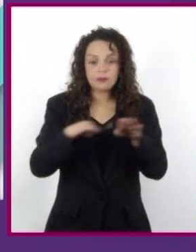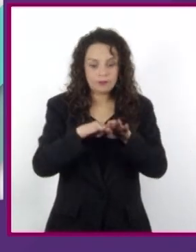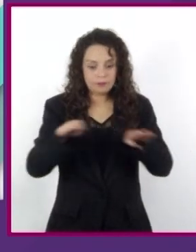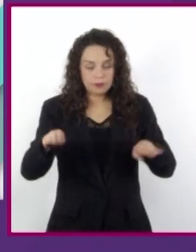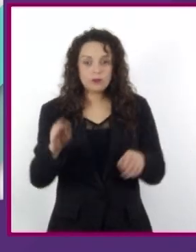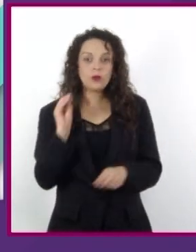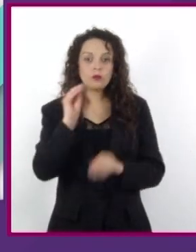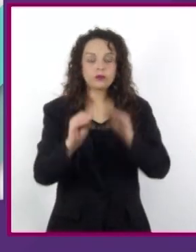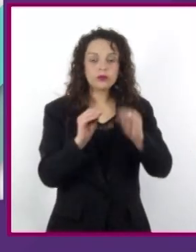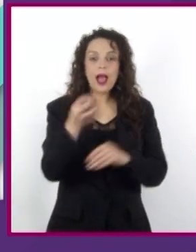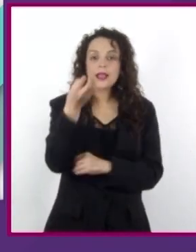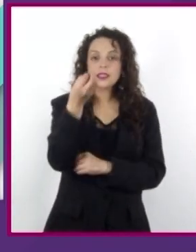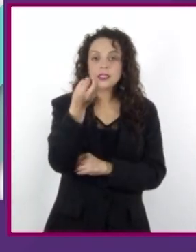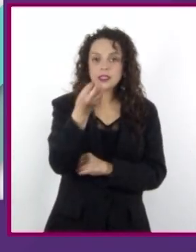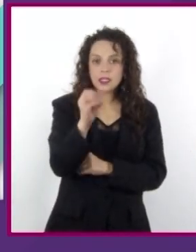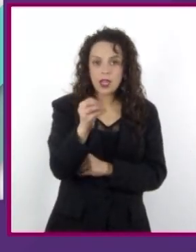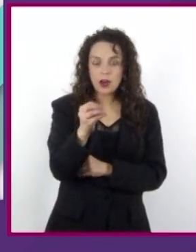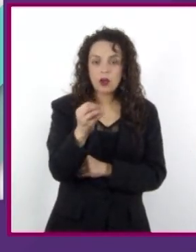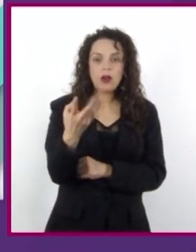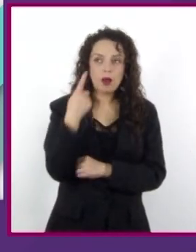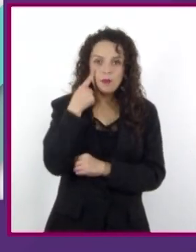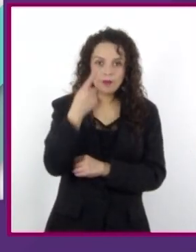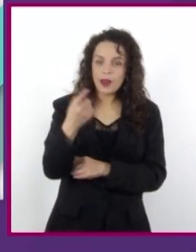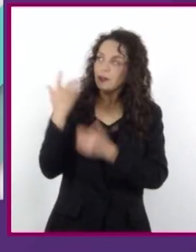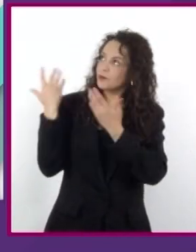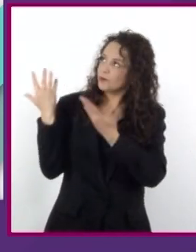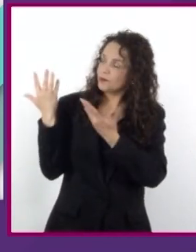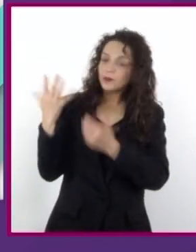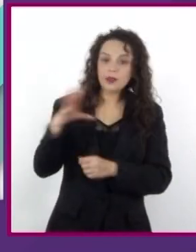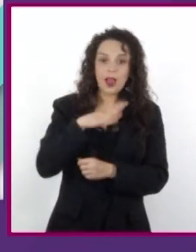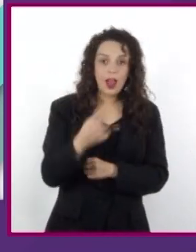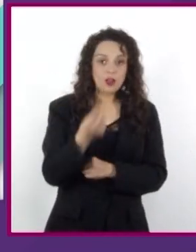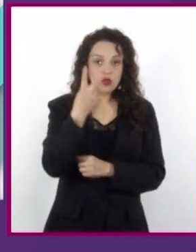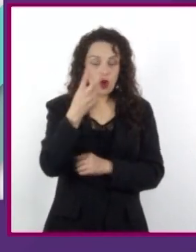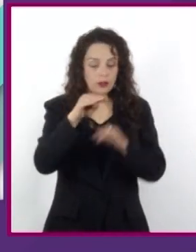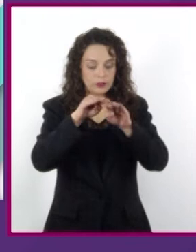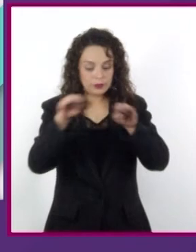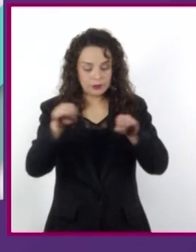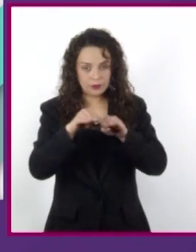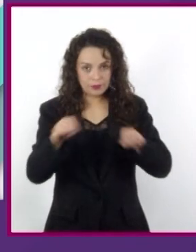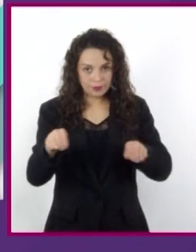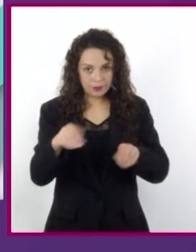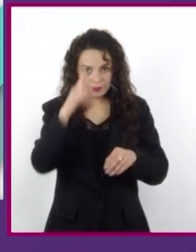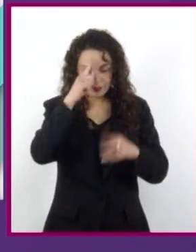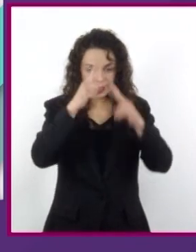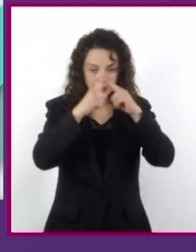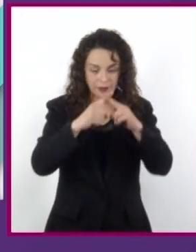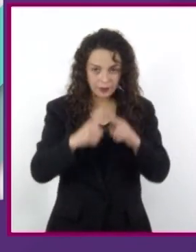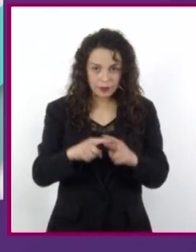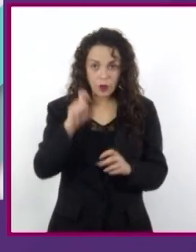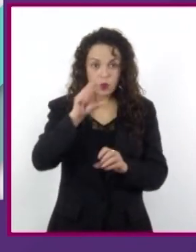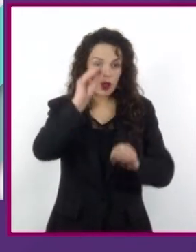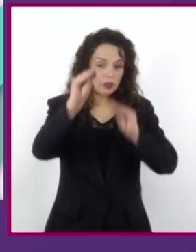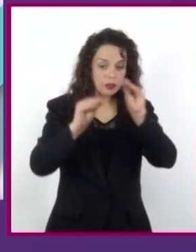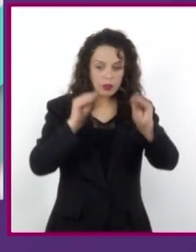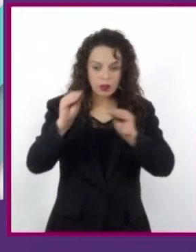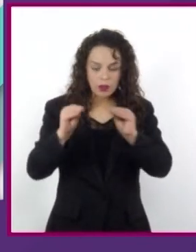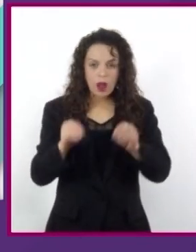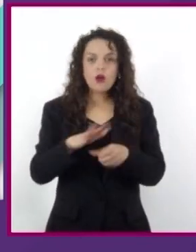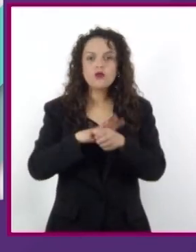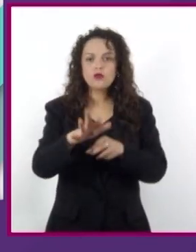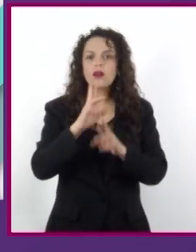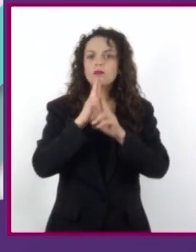0, obteniendo dos ecuaciones lineales, las cuales al despejarlas tenemos